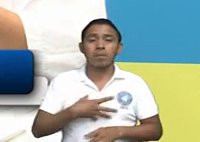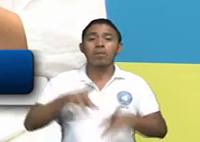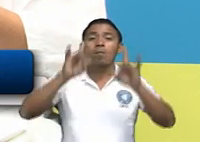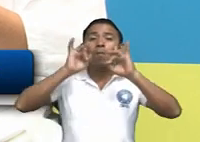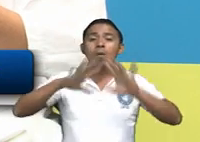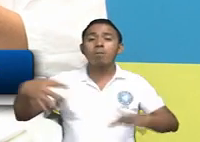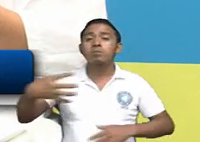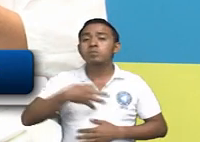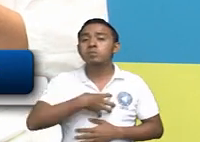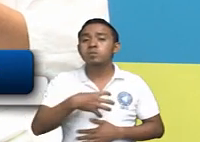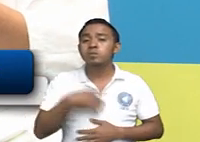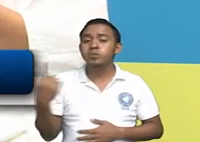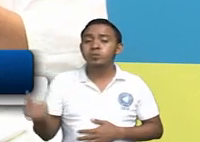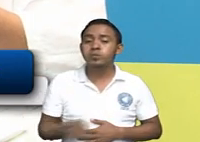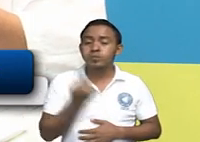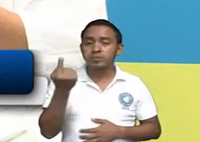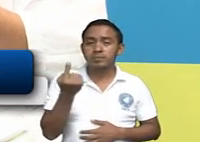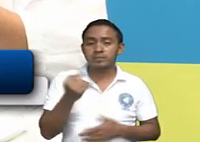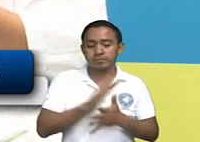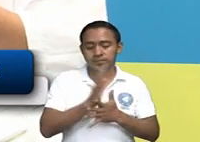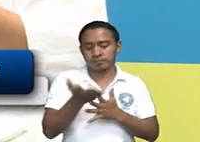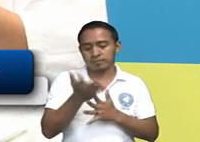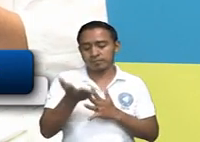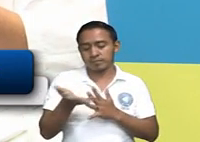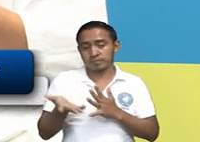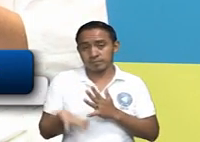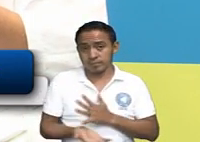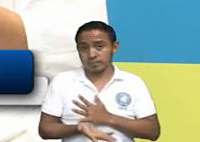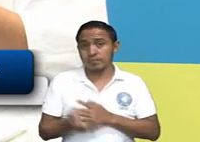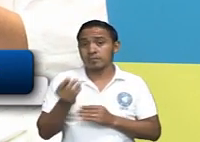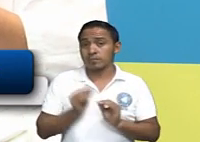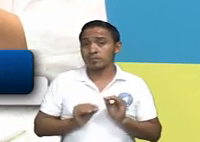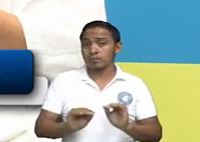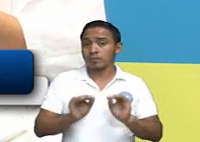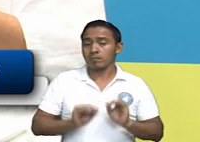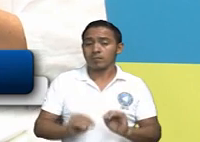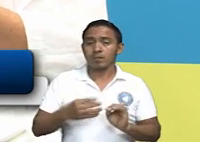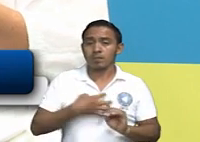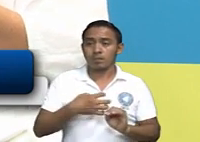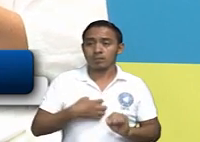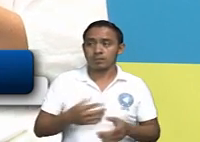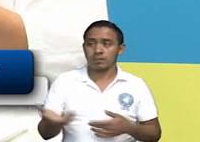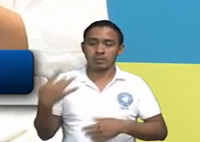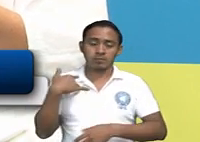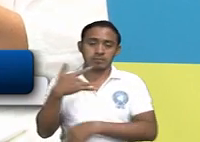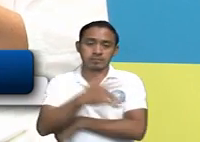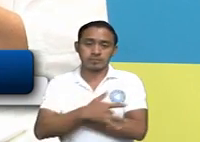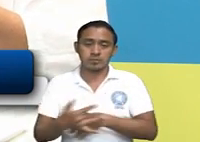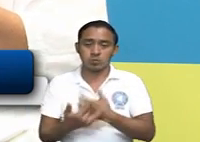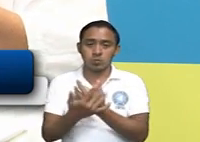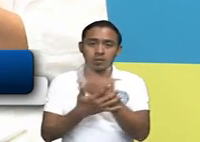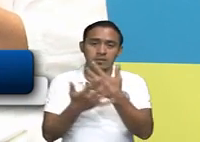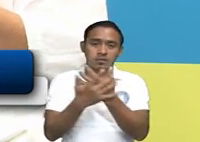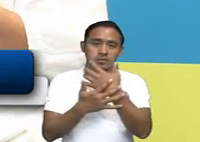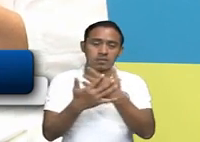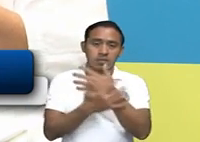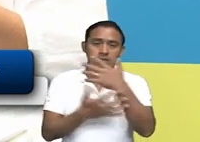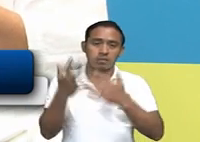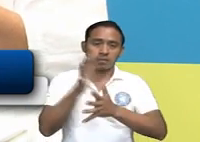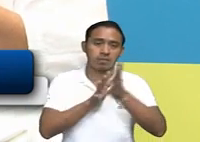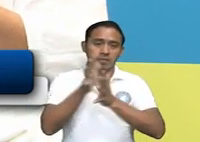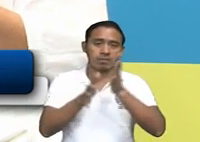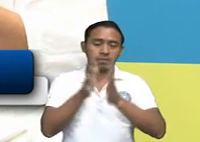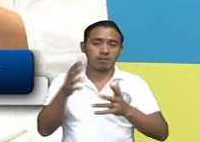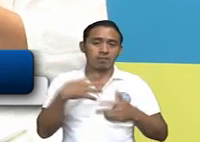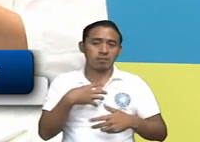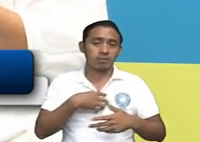niños. En todas las etapas realmente, de enseñarles qué son caricias positivas, qué son caricias negativas